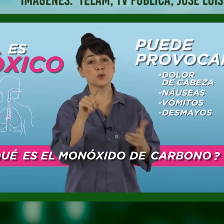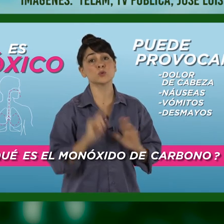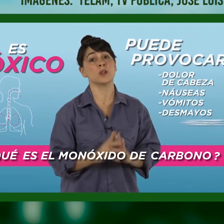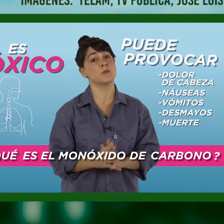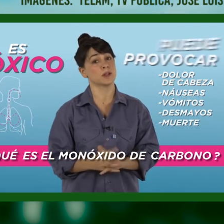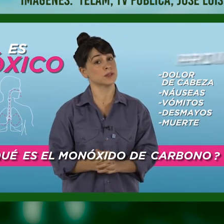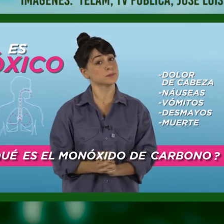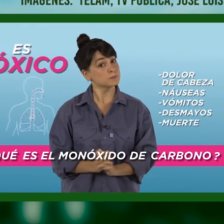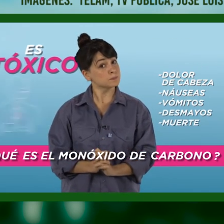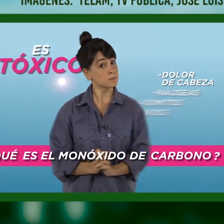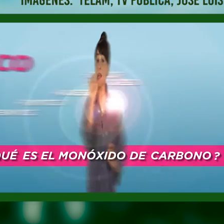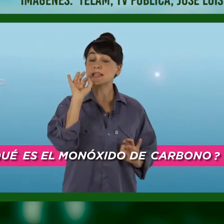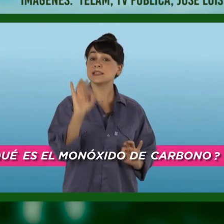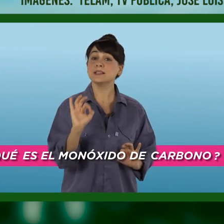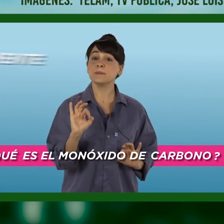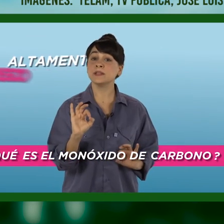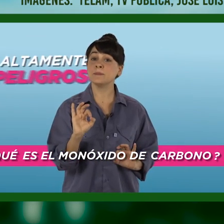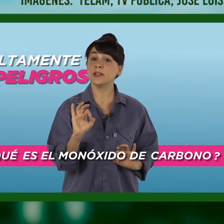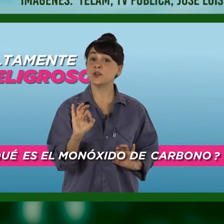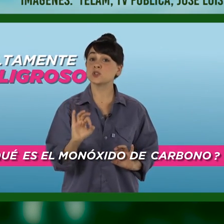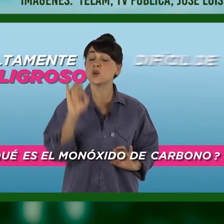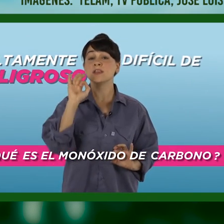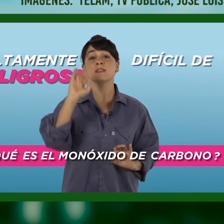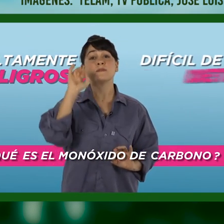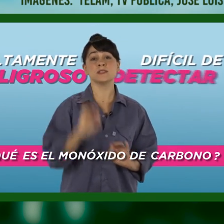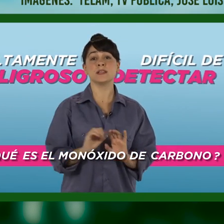pronto. Va a tener una vigencia la ley de 10 años.